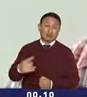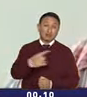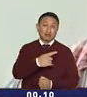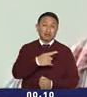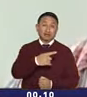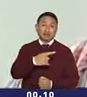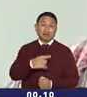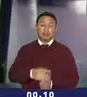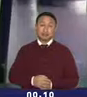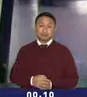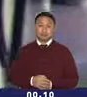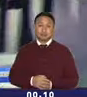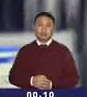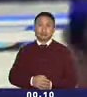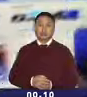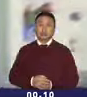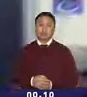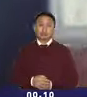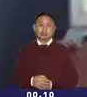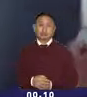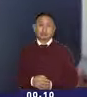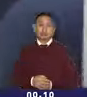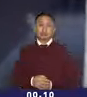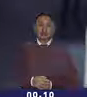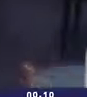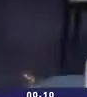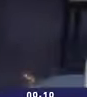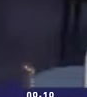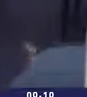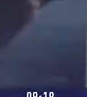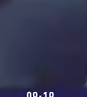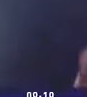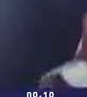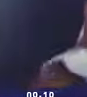sino a sus seguidores. Informó Álvaro Terán.